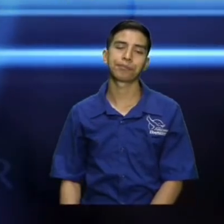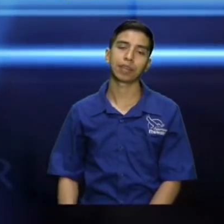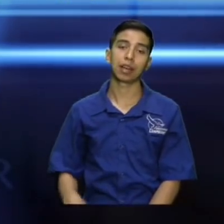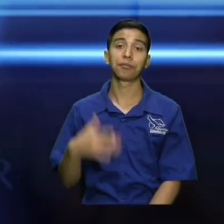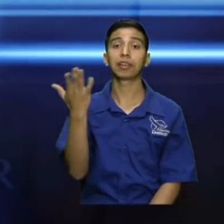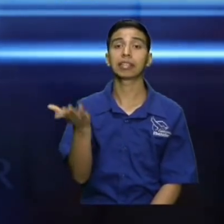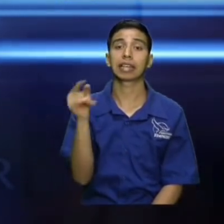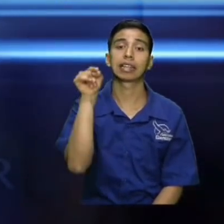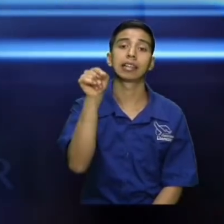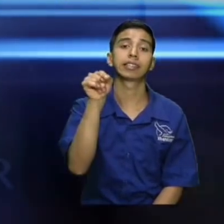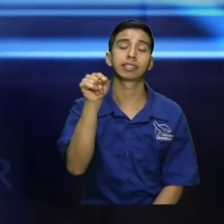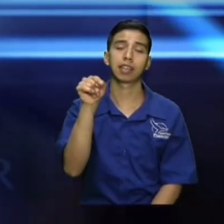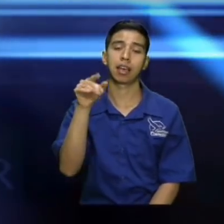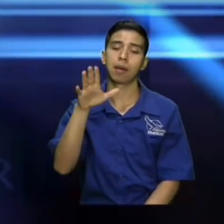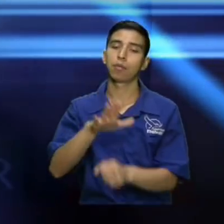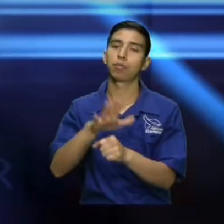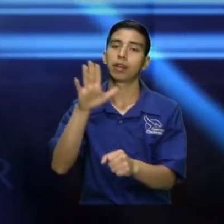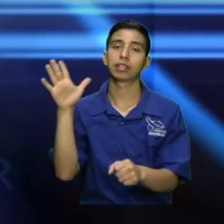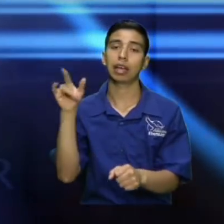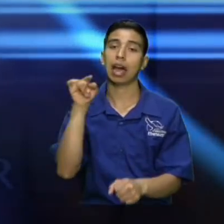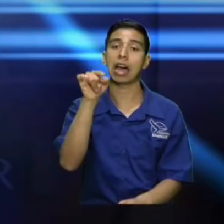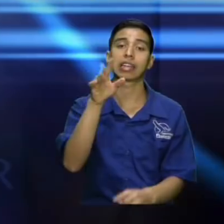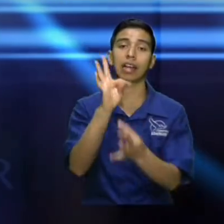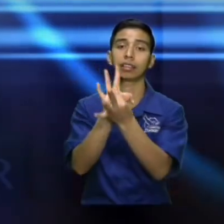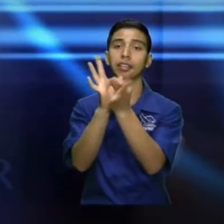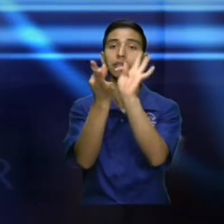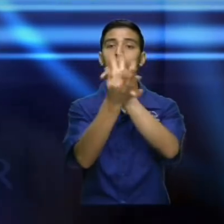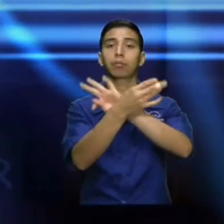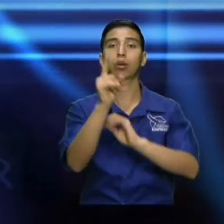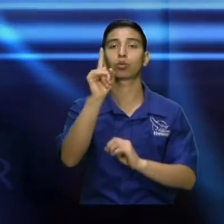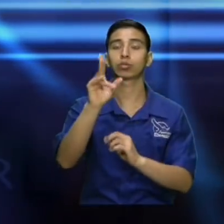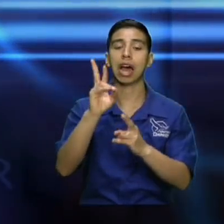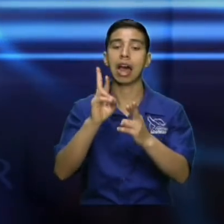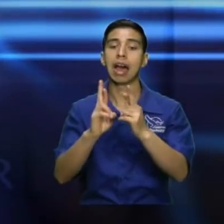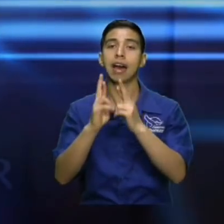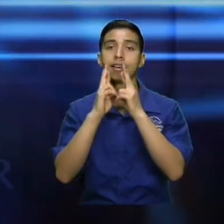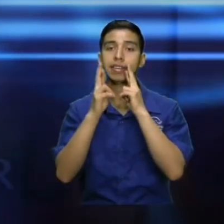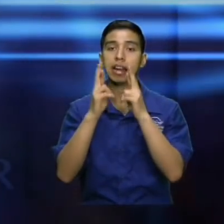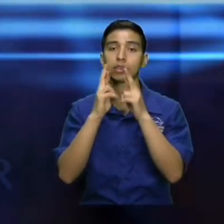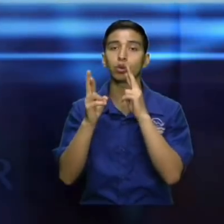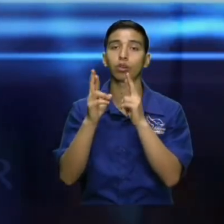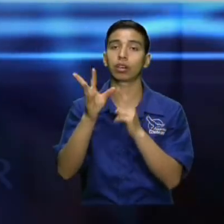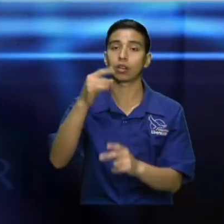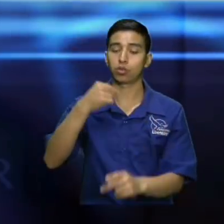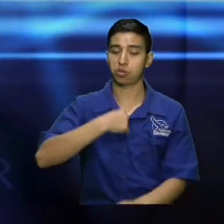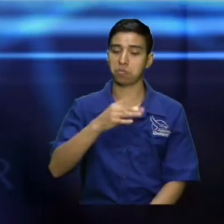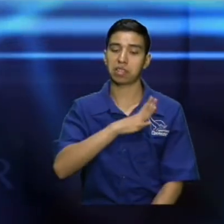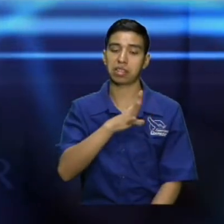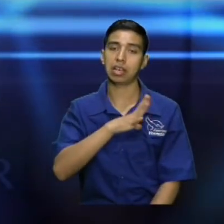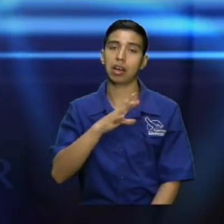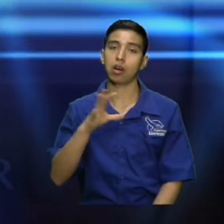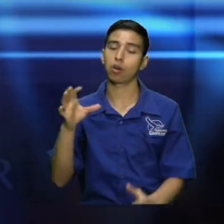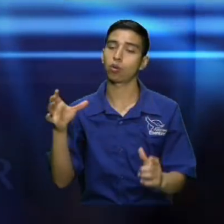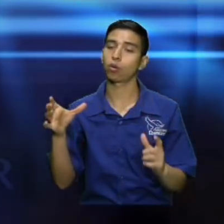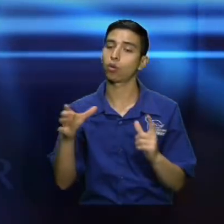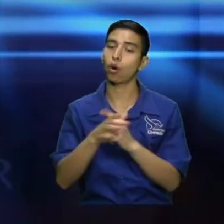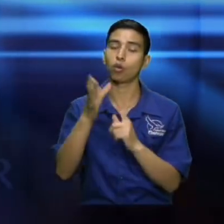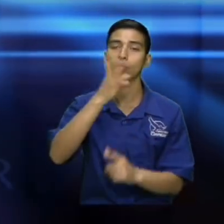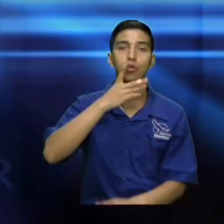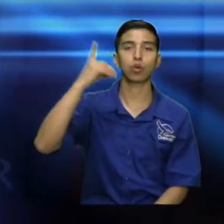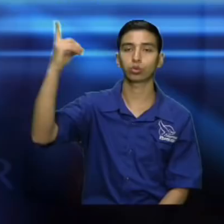pacto se iba a transformar la relación que yo tenía con el Creador, o que la humanidad tenía con el